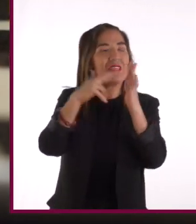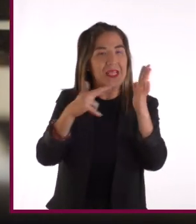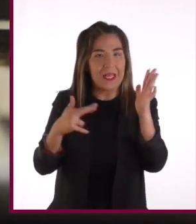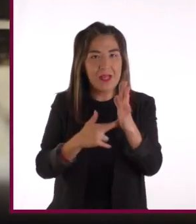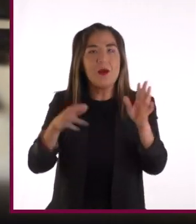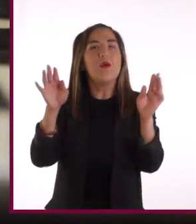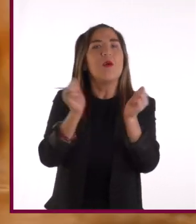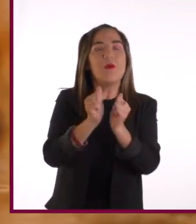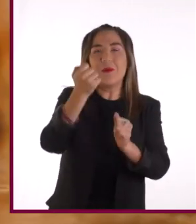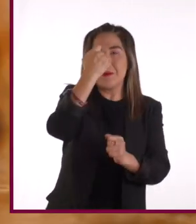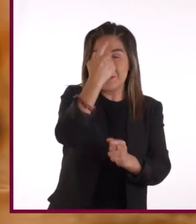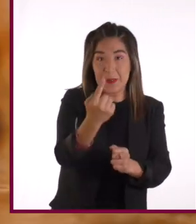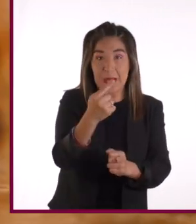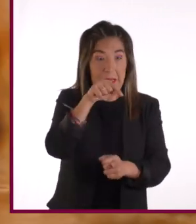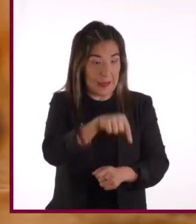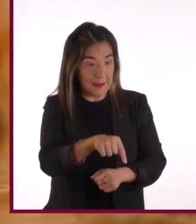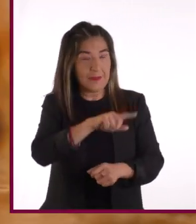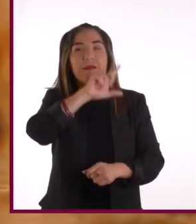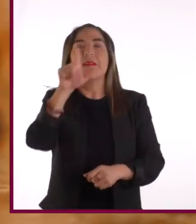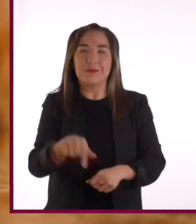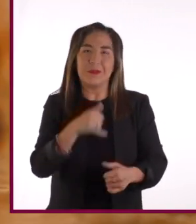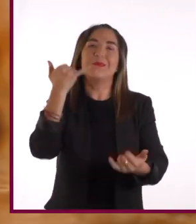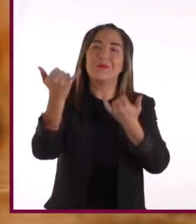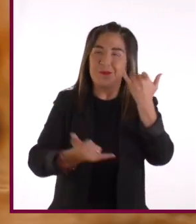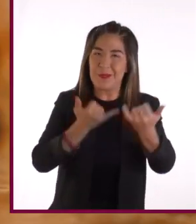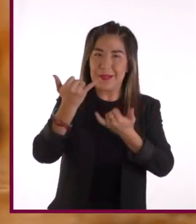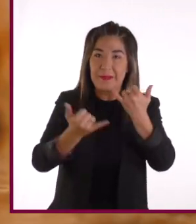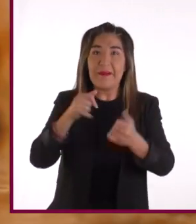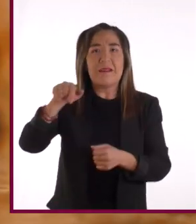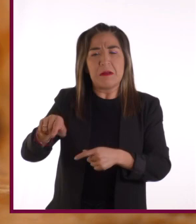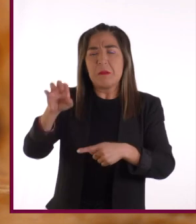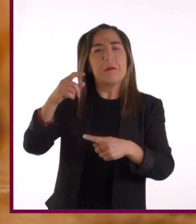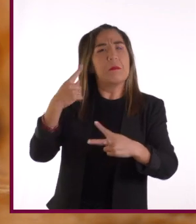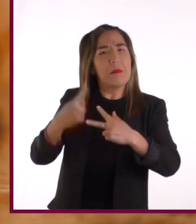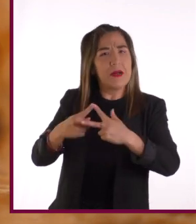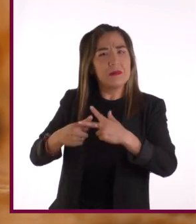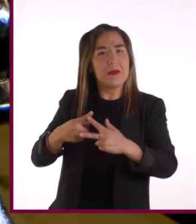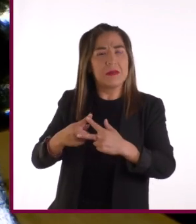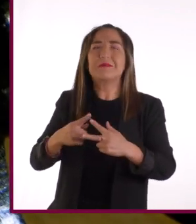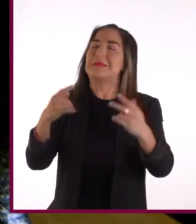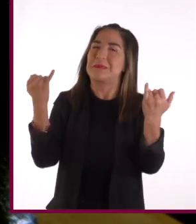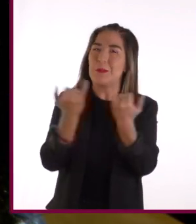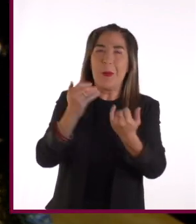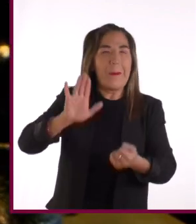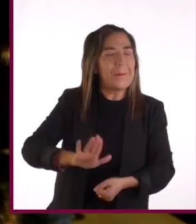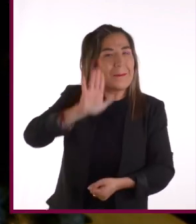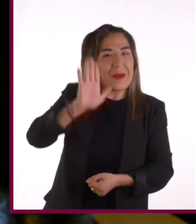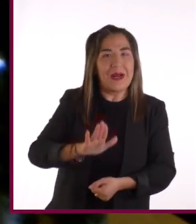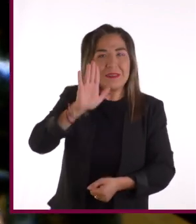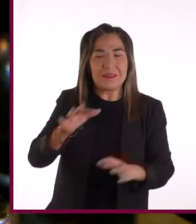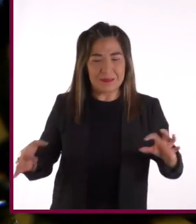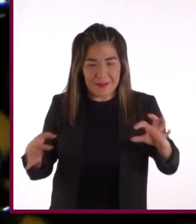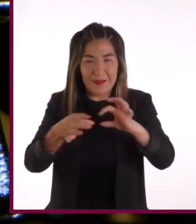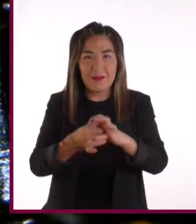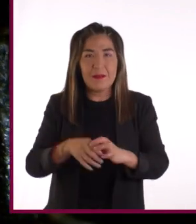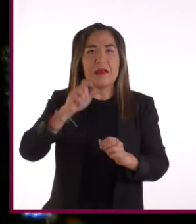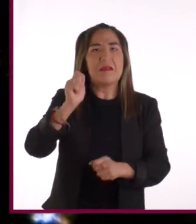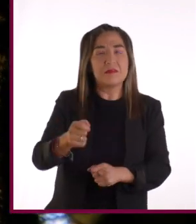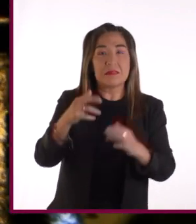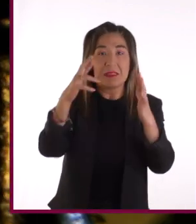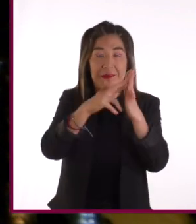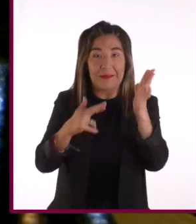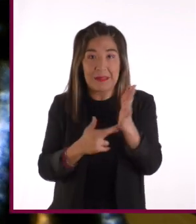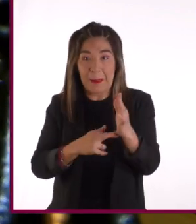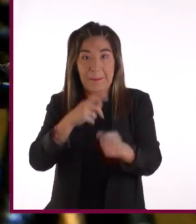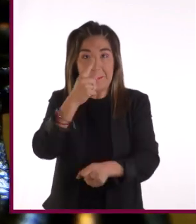que inventamos y ya con esas reglas hay que jugar. Y entonces en las matemáticas creo que ocurre algo así, como que las